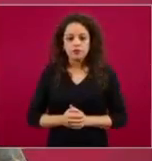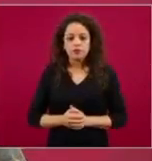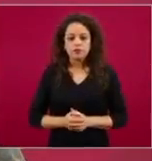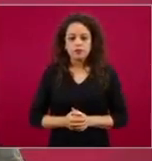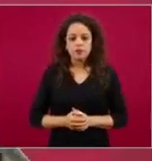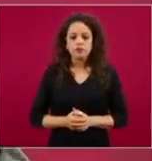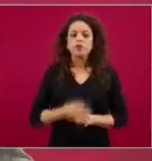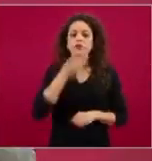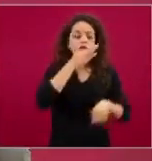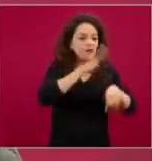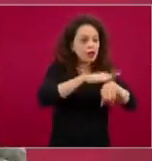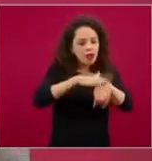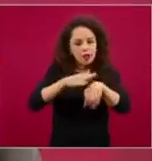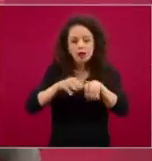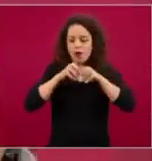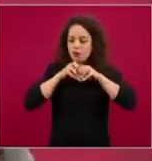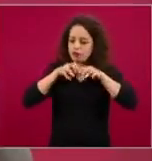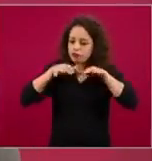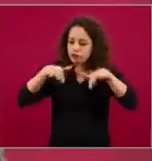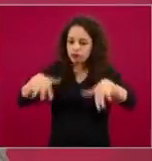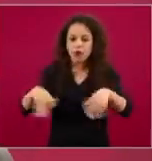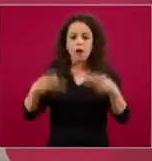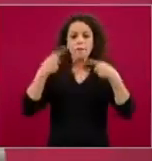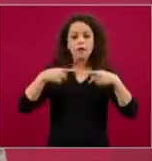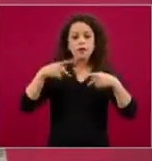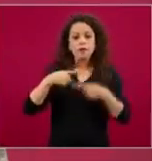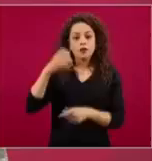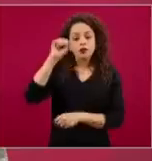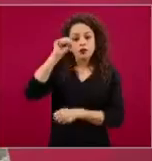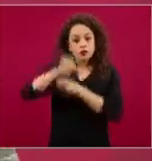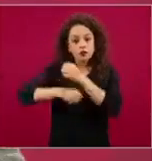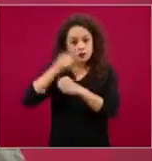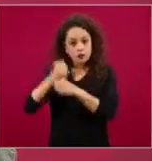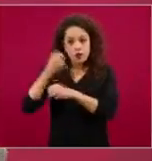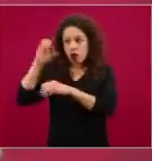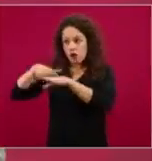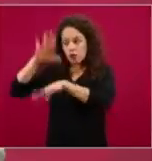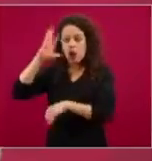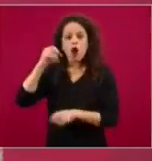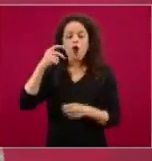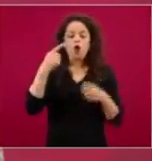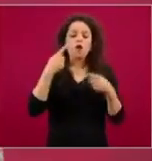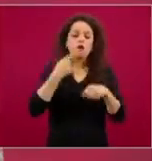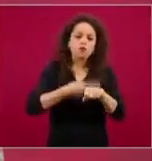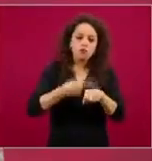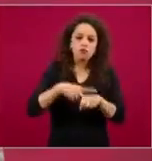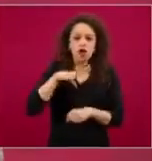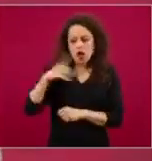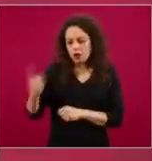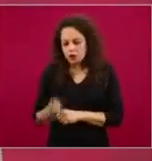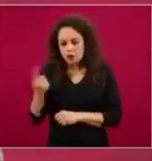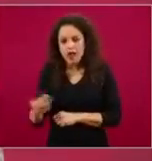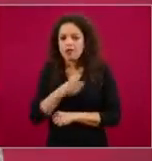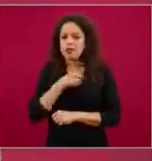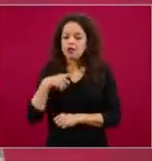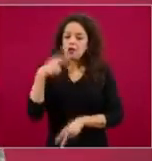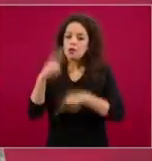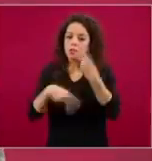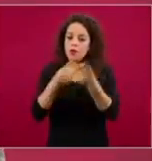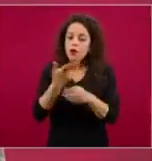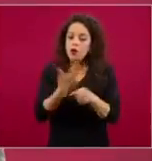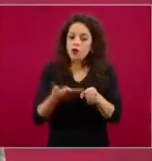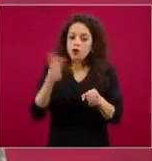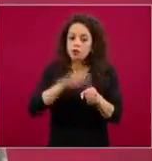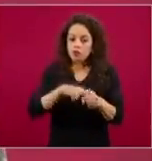mensaje, personas de 60 y más, personas con enfermedades crónicas, que acudan al hospital para ser